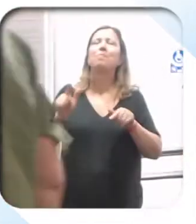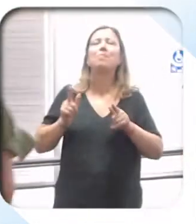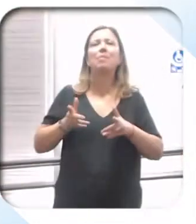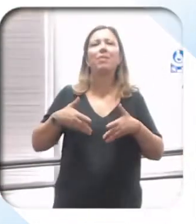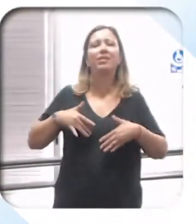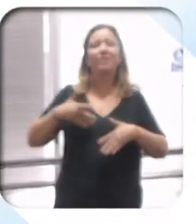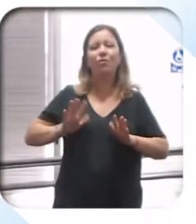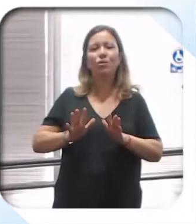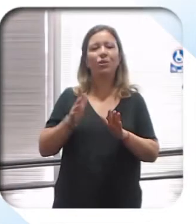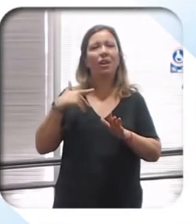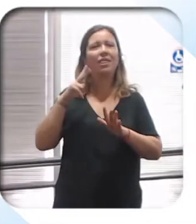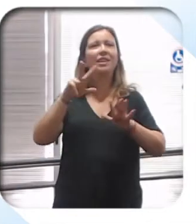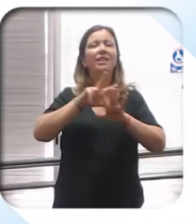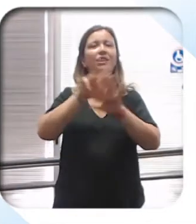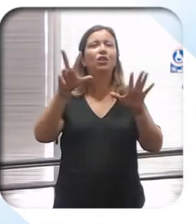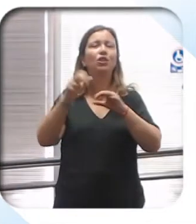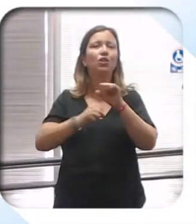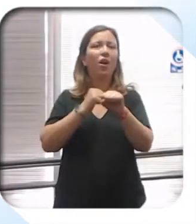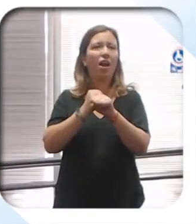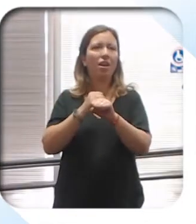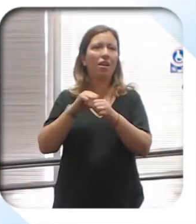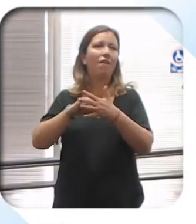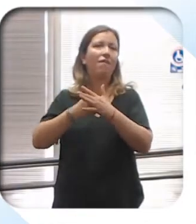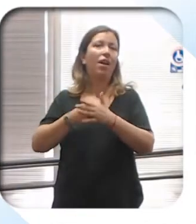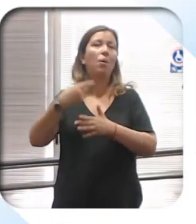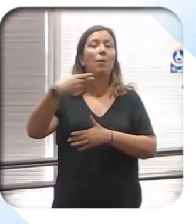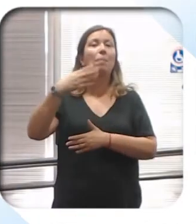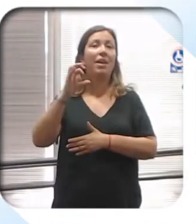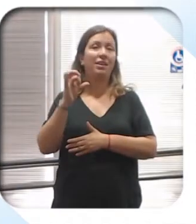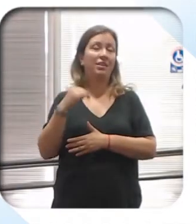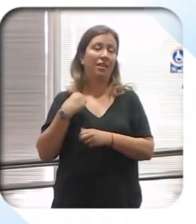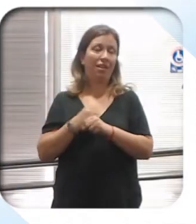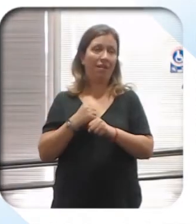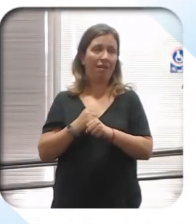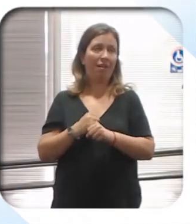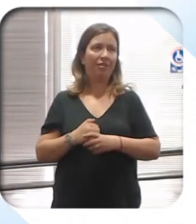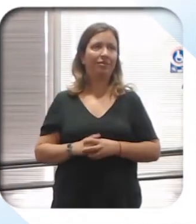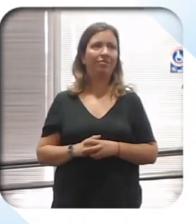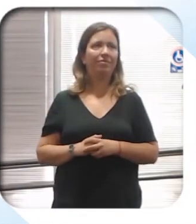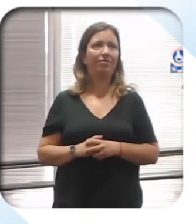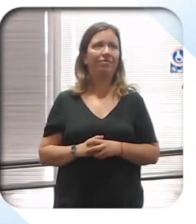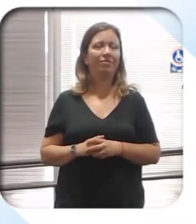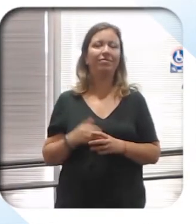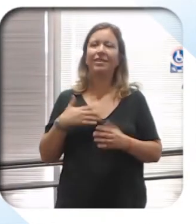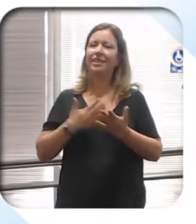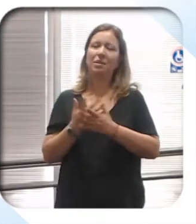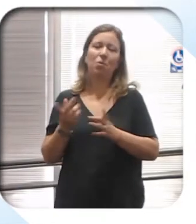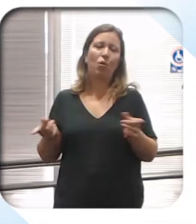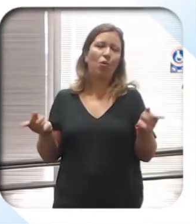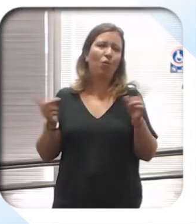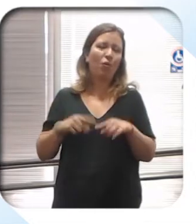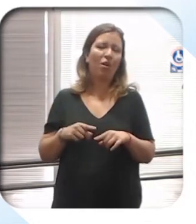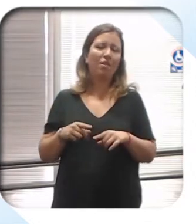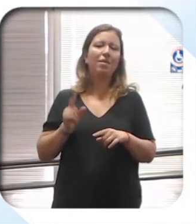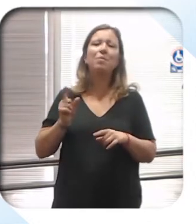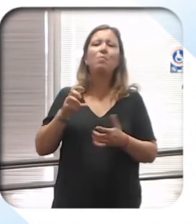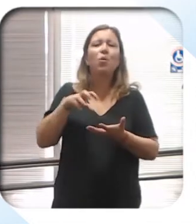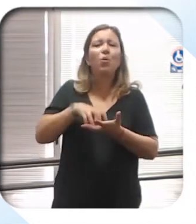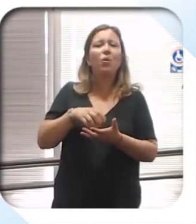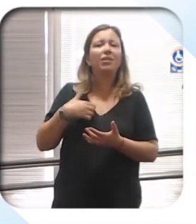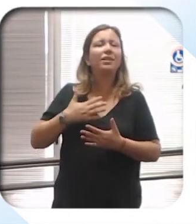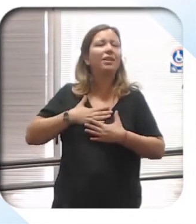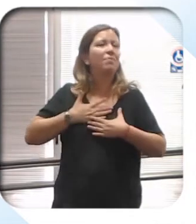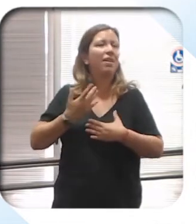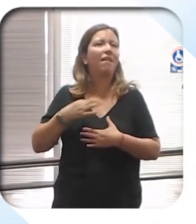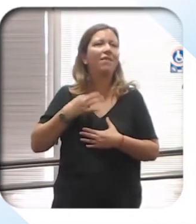fui funcionaria 18 años en el Banco de Previsión Social. Uno vuelve siempre a los viejos sitios donde amó la